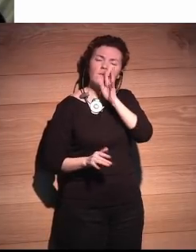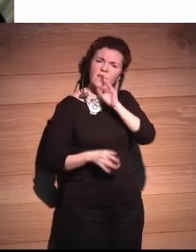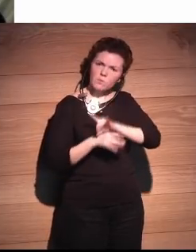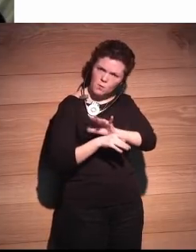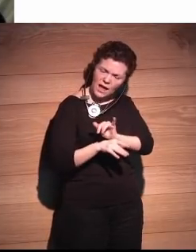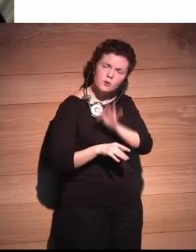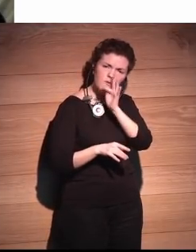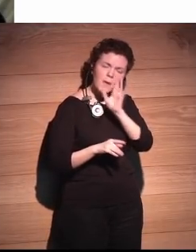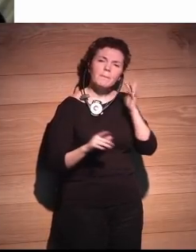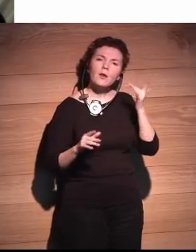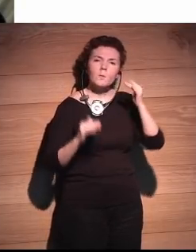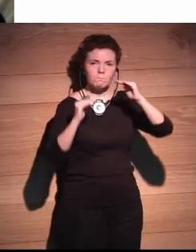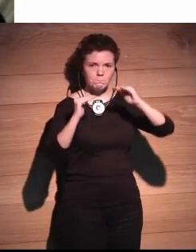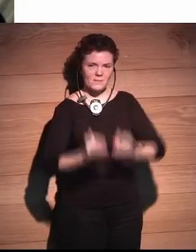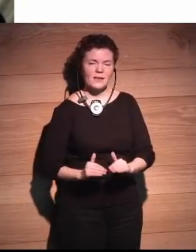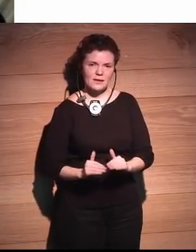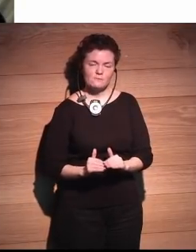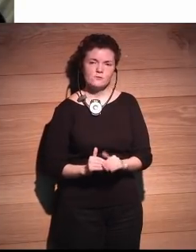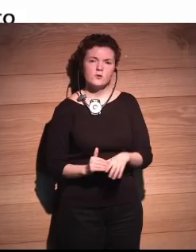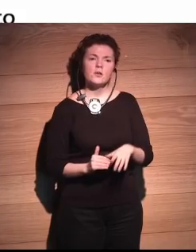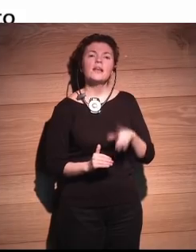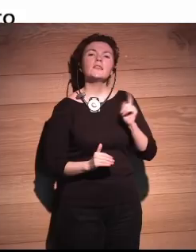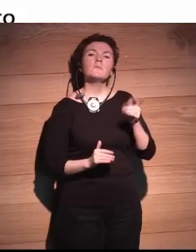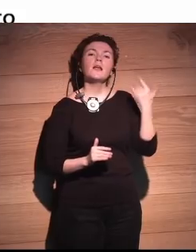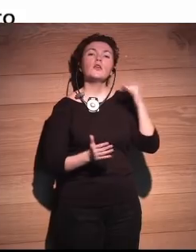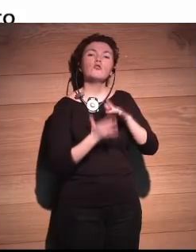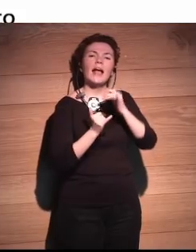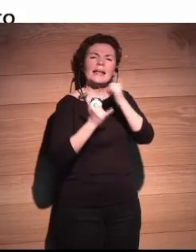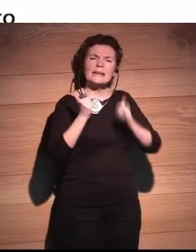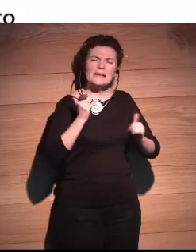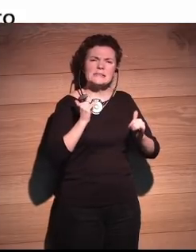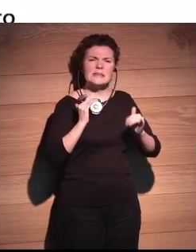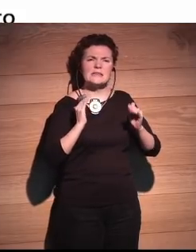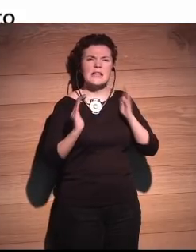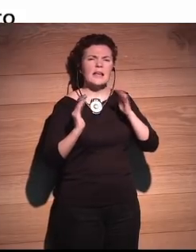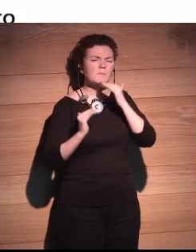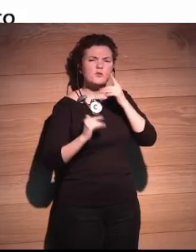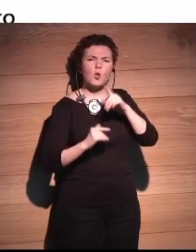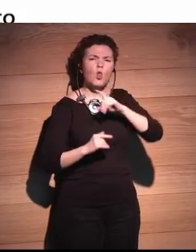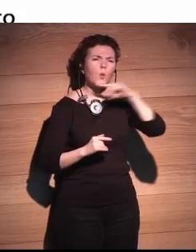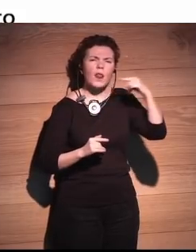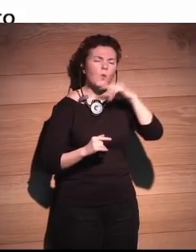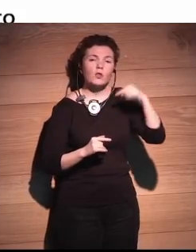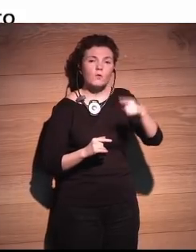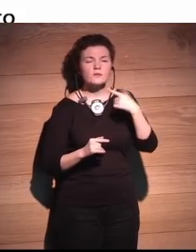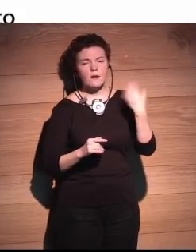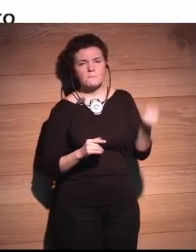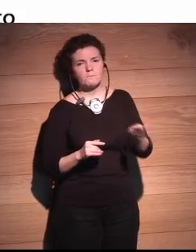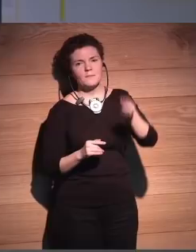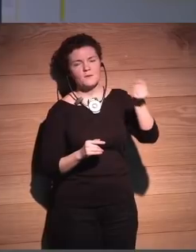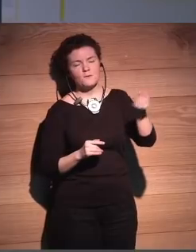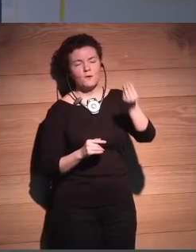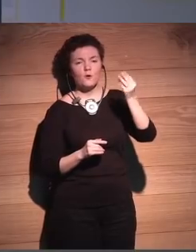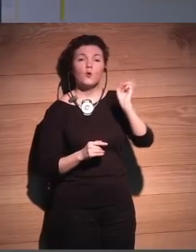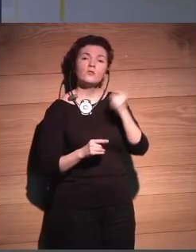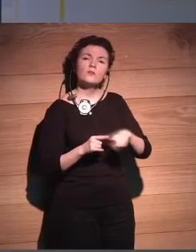reducido mucho. Y también algunos episodios muy dolorosos que les ocurren a estos niños a diario, pues también han mejorado.